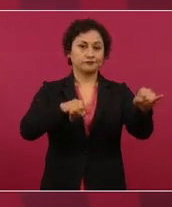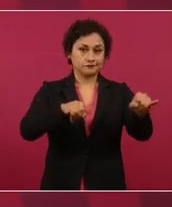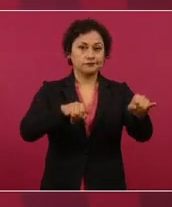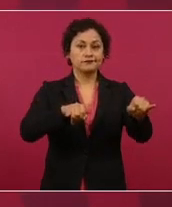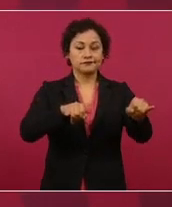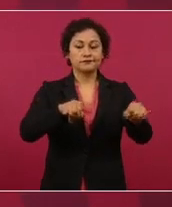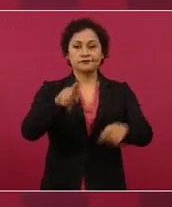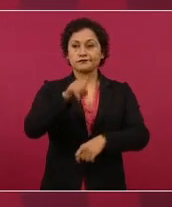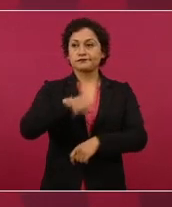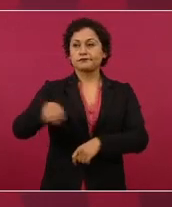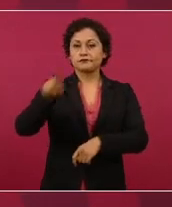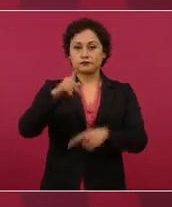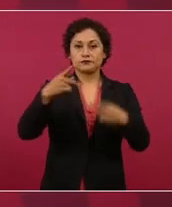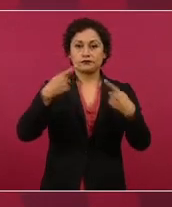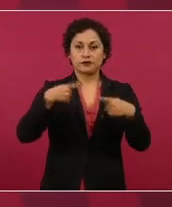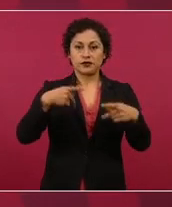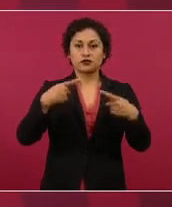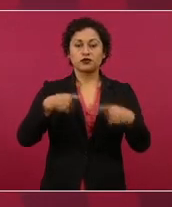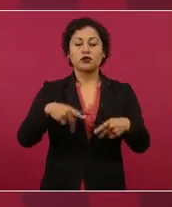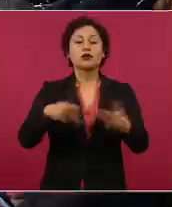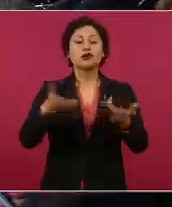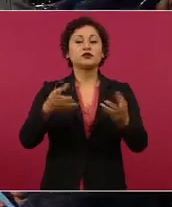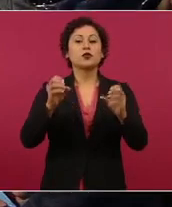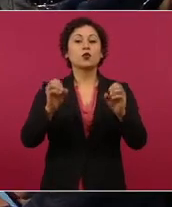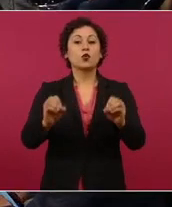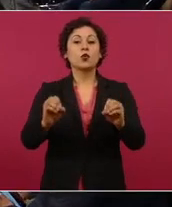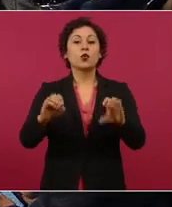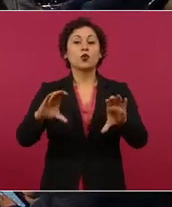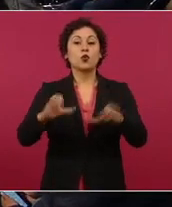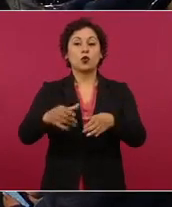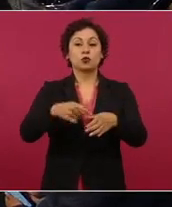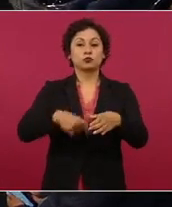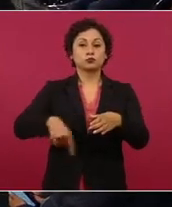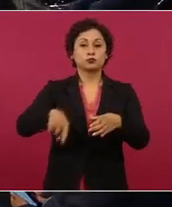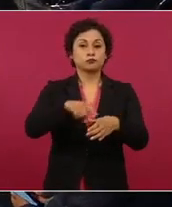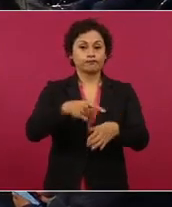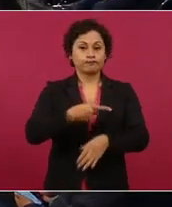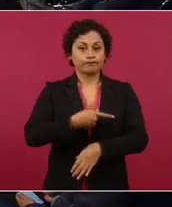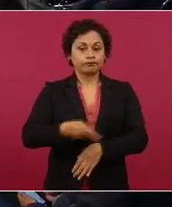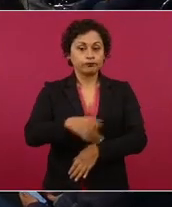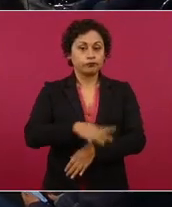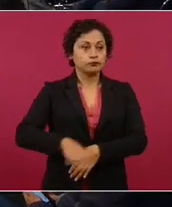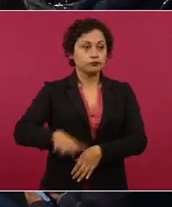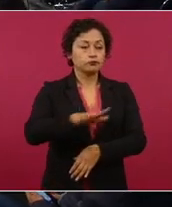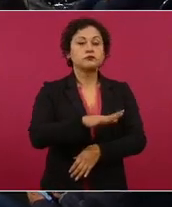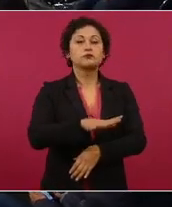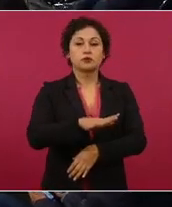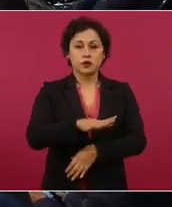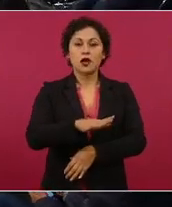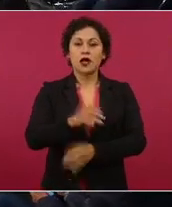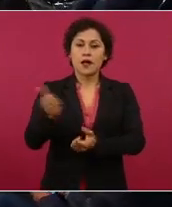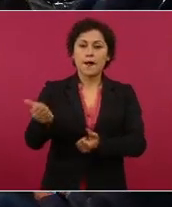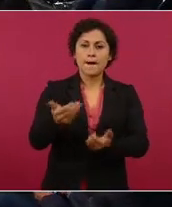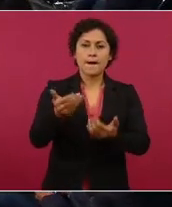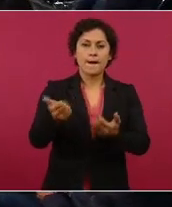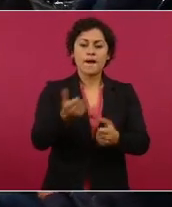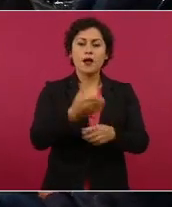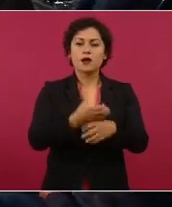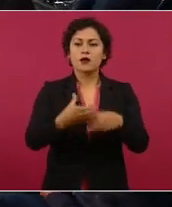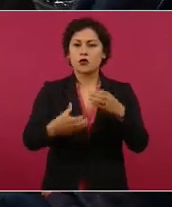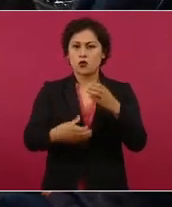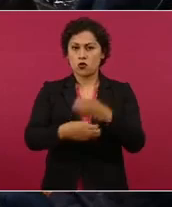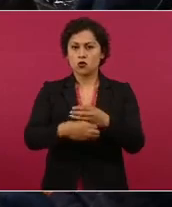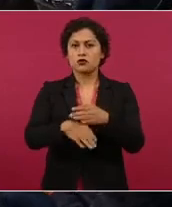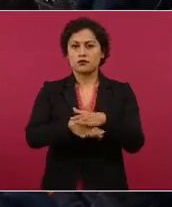la gente también de colonias populares, tenga los productos básicos.